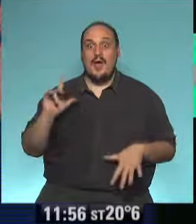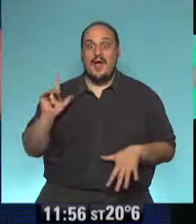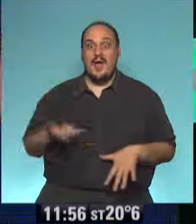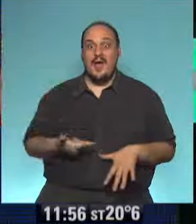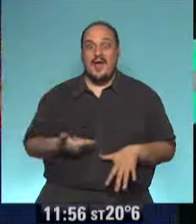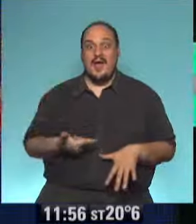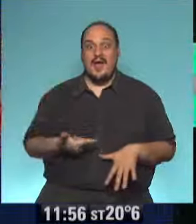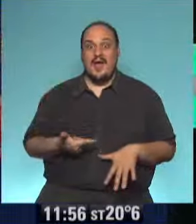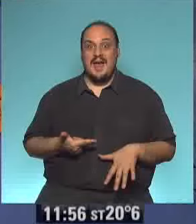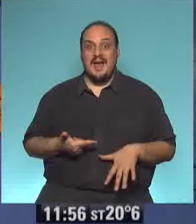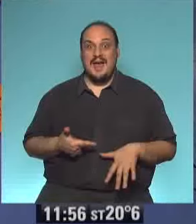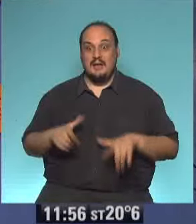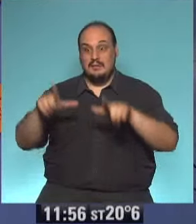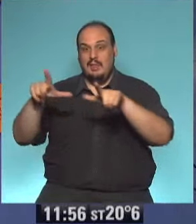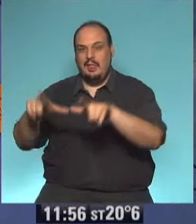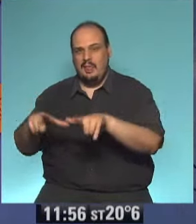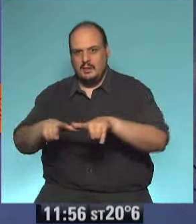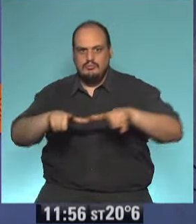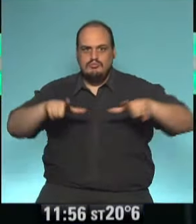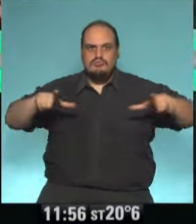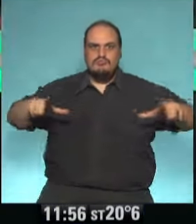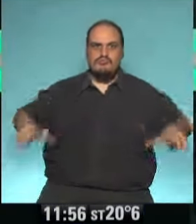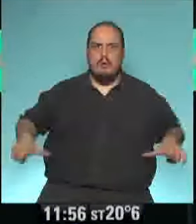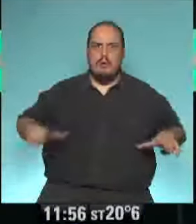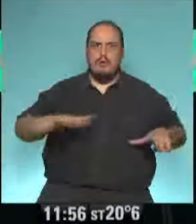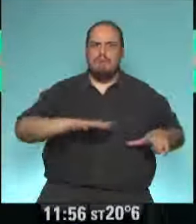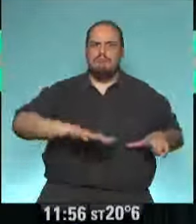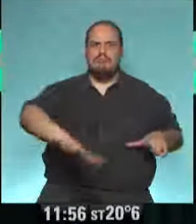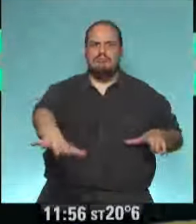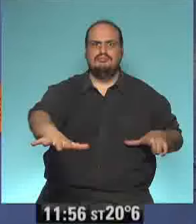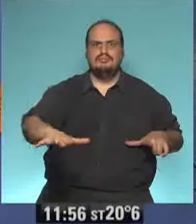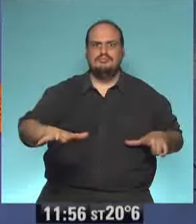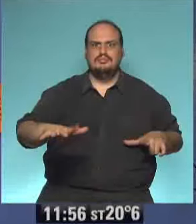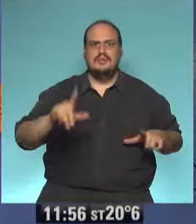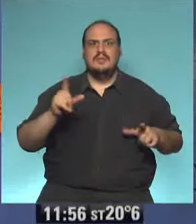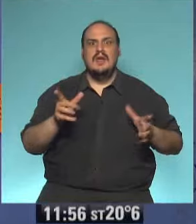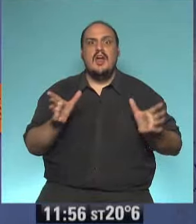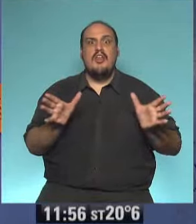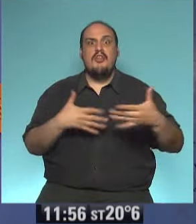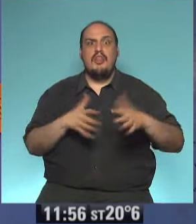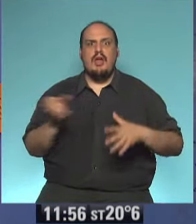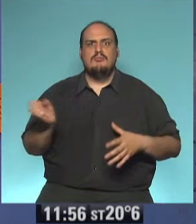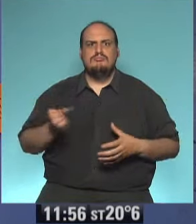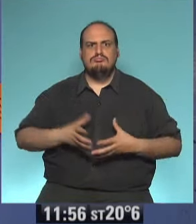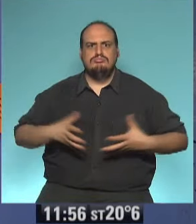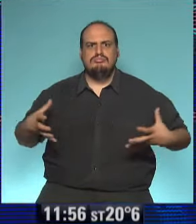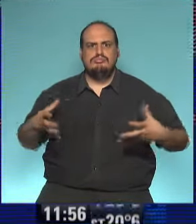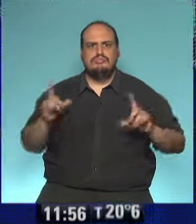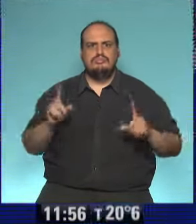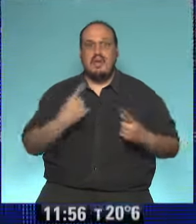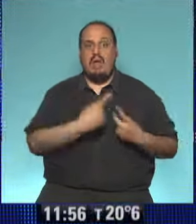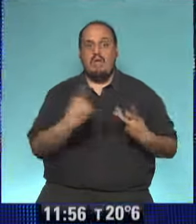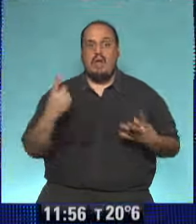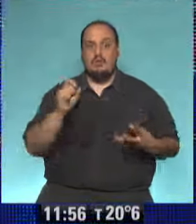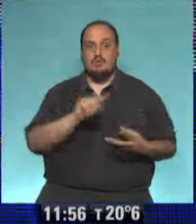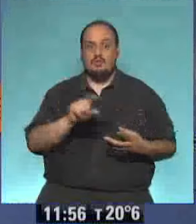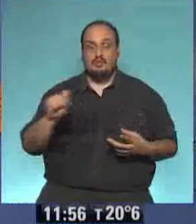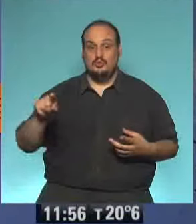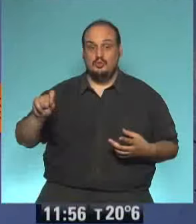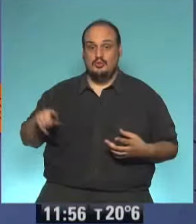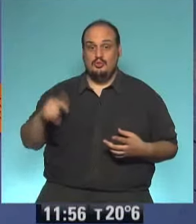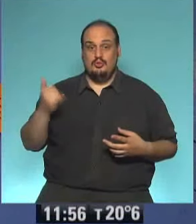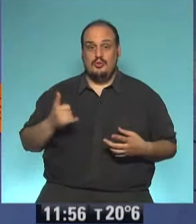¡Guau! ¡Wow! ¡Nuestro tablero! ¡Increíble! Es el mismo, pero en tamaño grande. Y mirá, con los dados gigantes. ¡Ah, espectacular! Cada uno tiene el suyo. Cada uno tiene